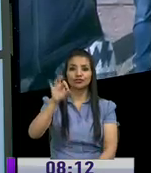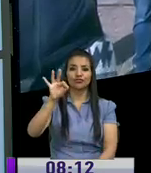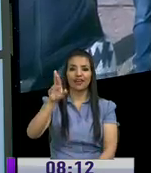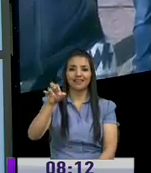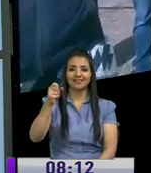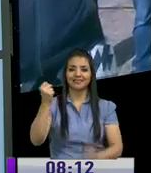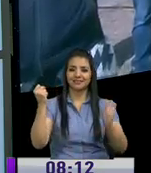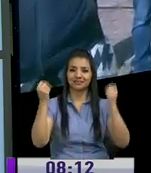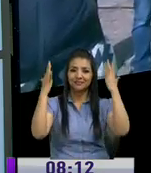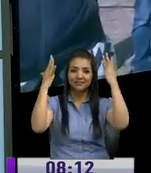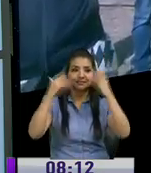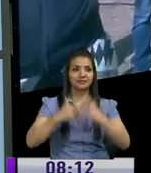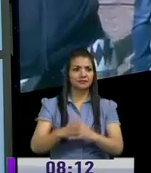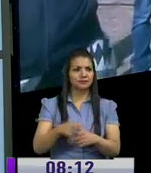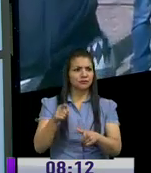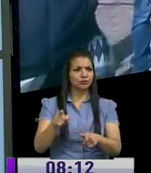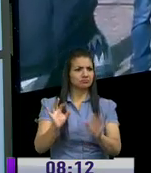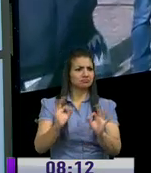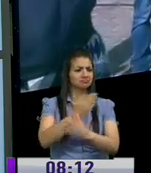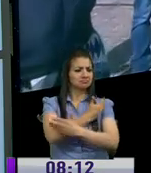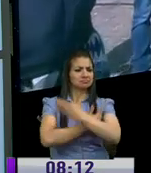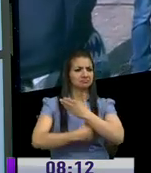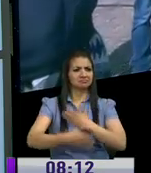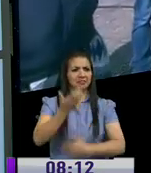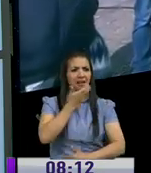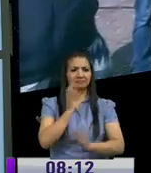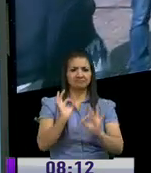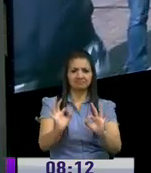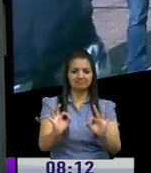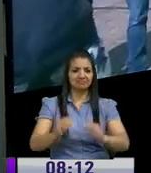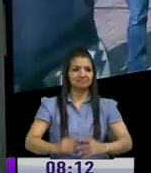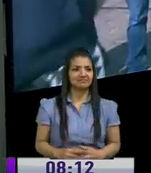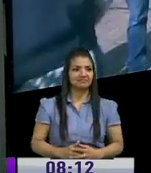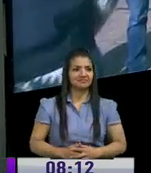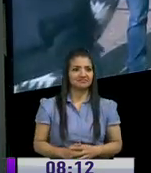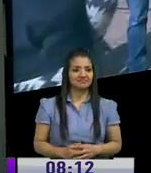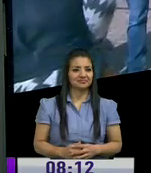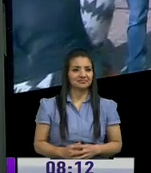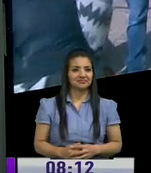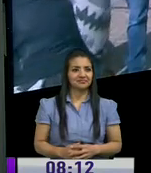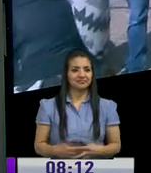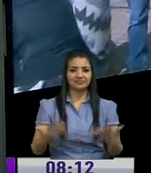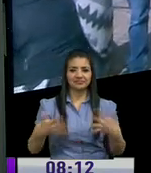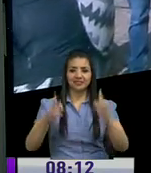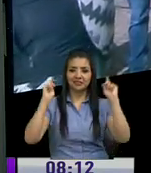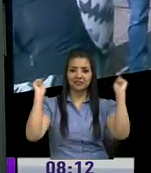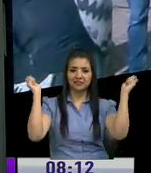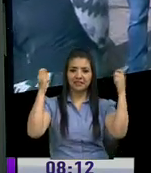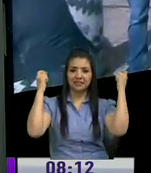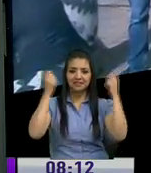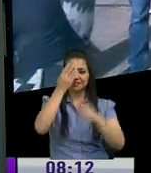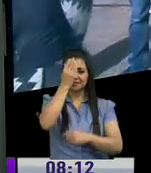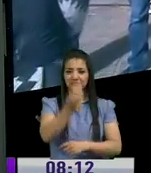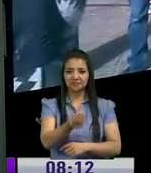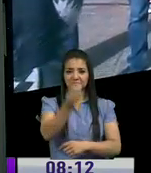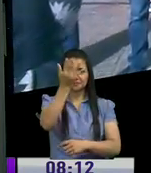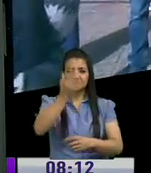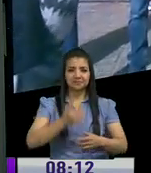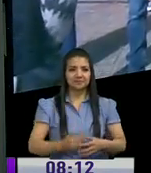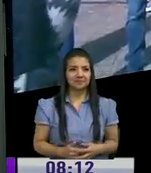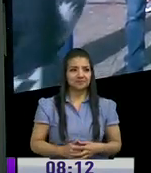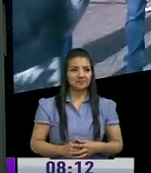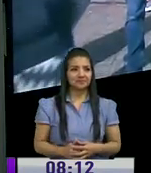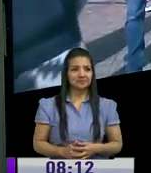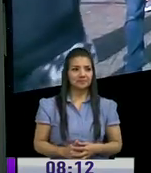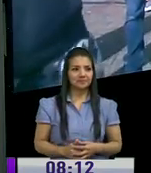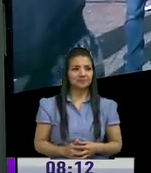Andreita, wow, usted está pero calientita, ¿no? Le veo, vea, usted ya enfiestada. Buenos días.